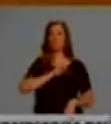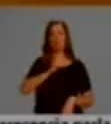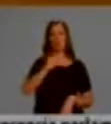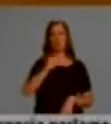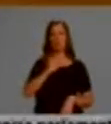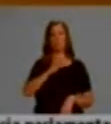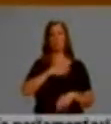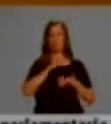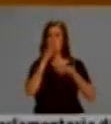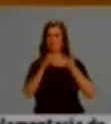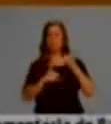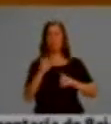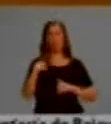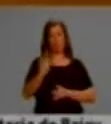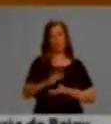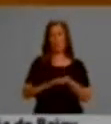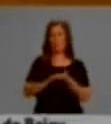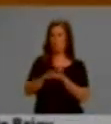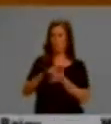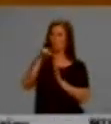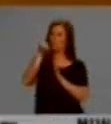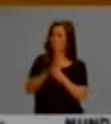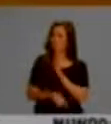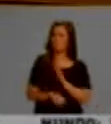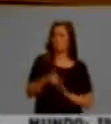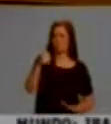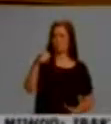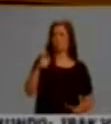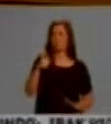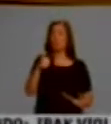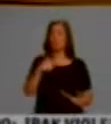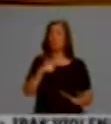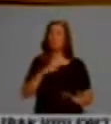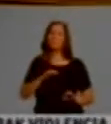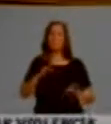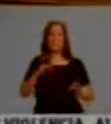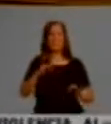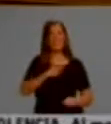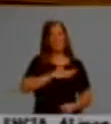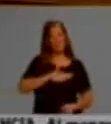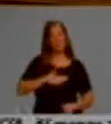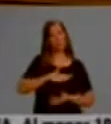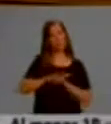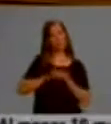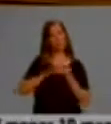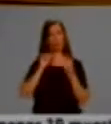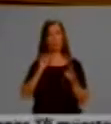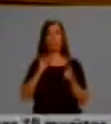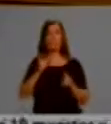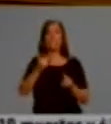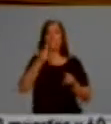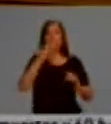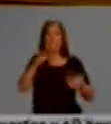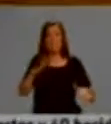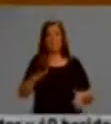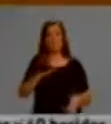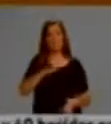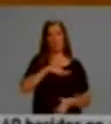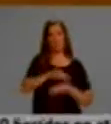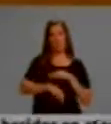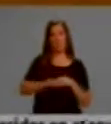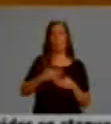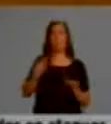censura de la que hablaré luego y que yo tendría especial gusto en debatir si ello fuera gratuito para